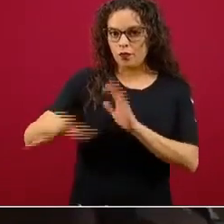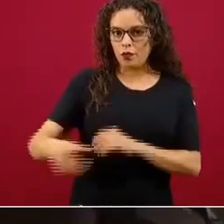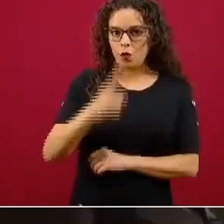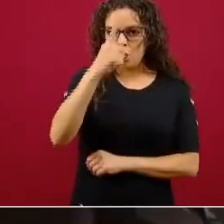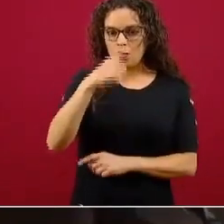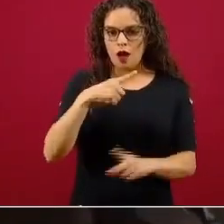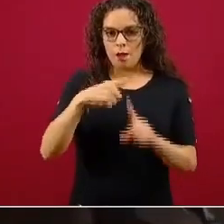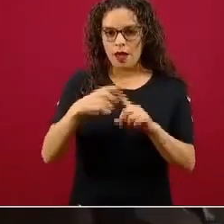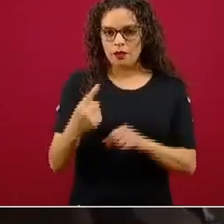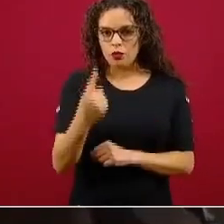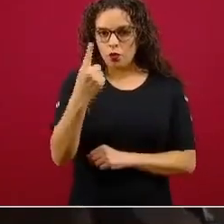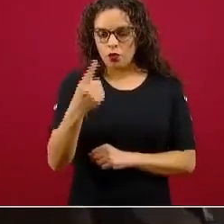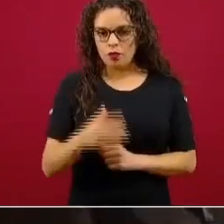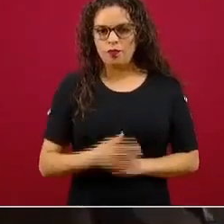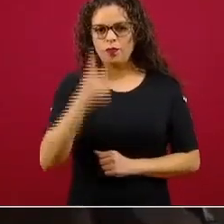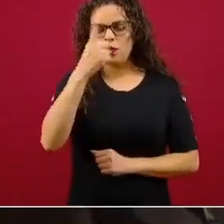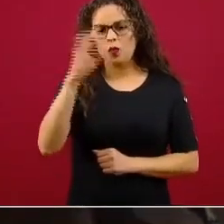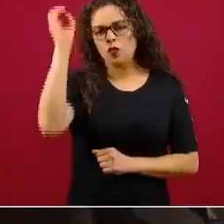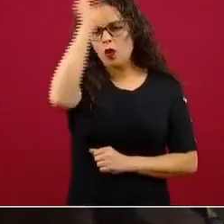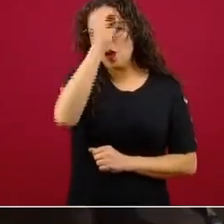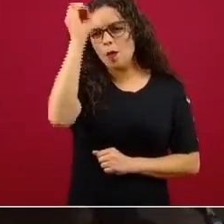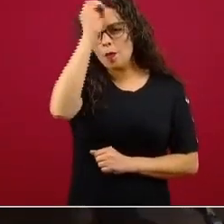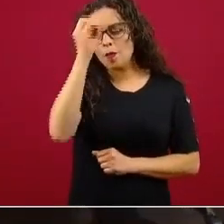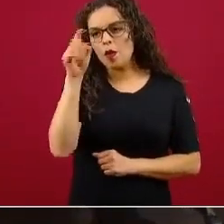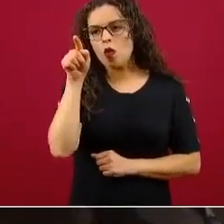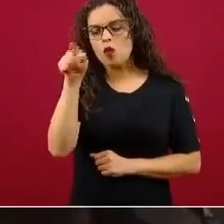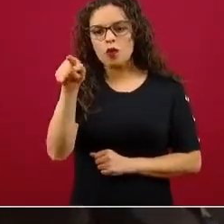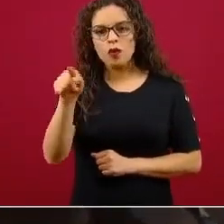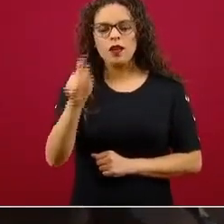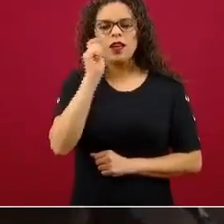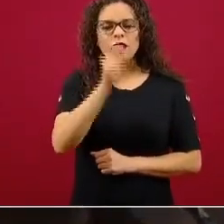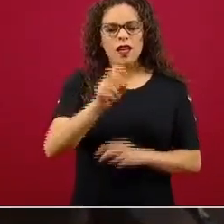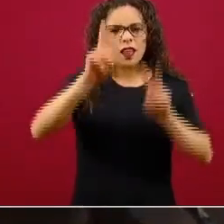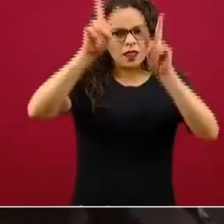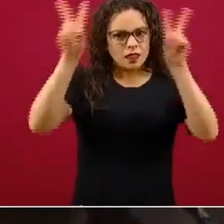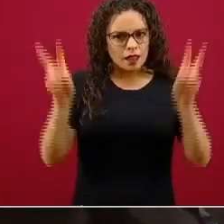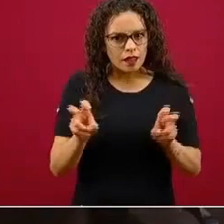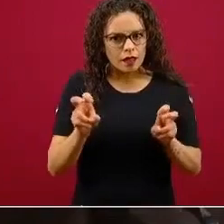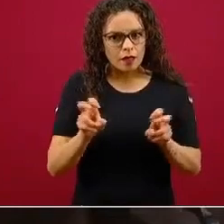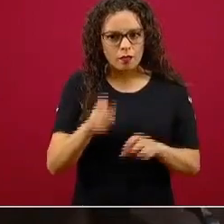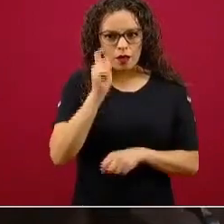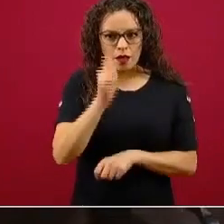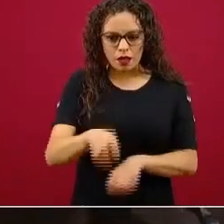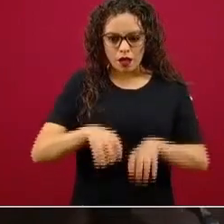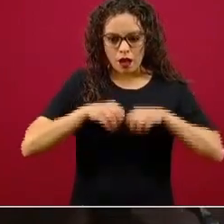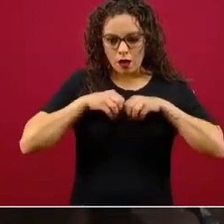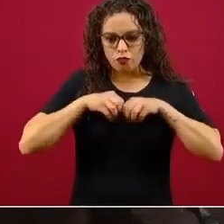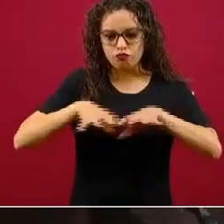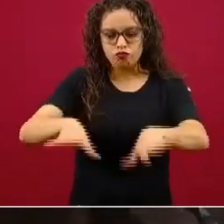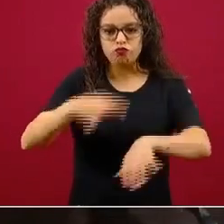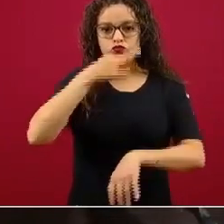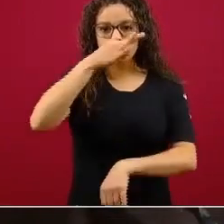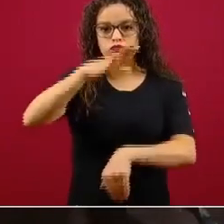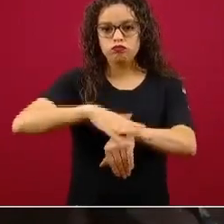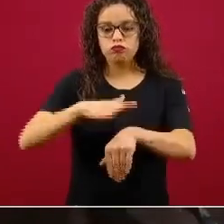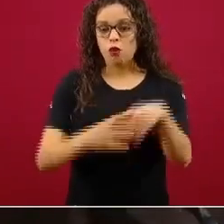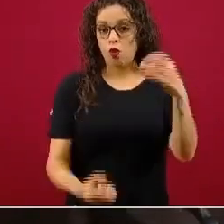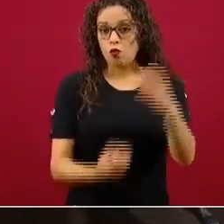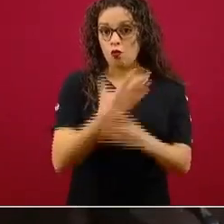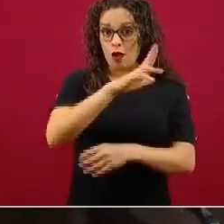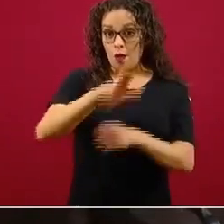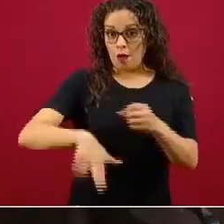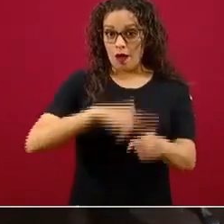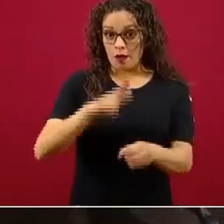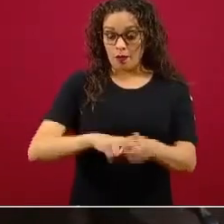opinión que tengan ustedes al respecto de, a partir del anuncio de la nueva normalidad, en la Ciudad de México hay una